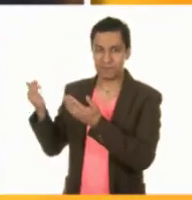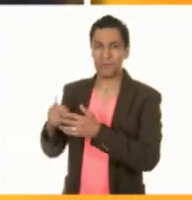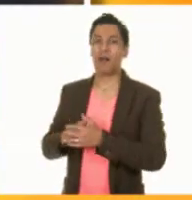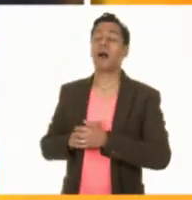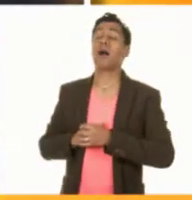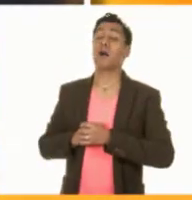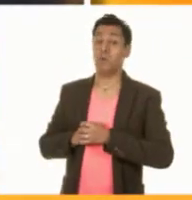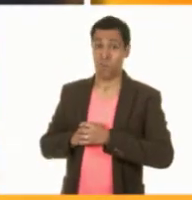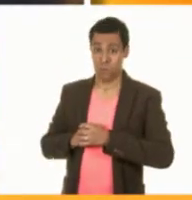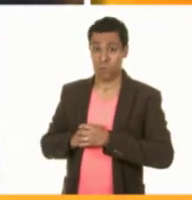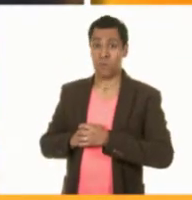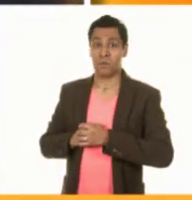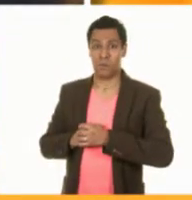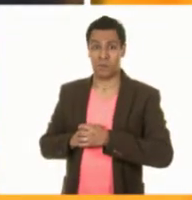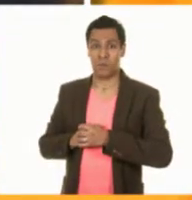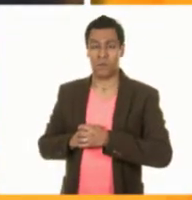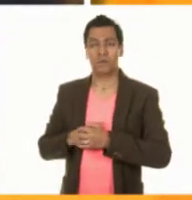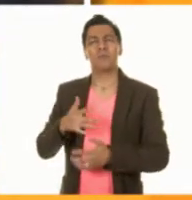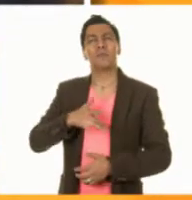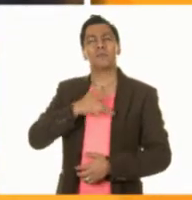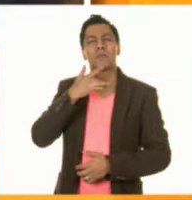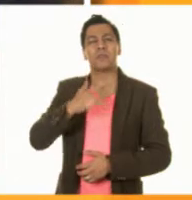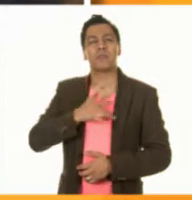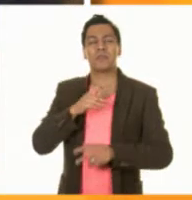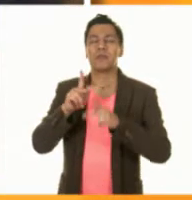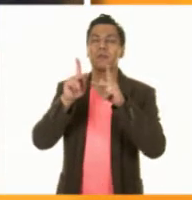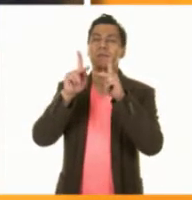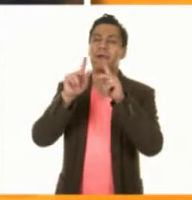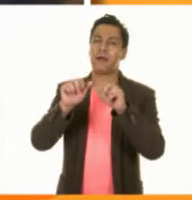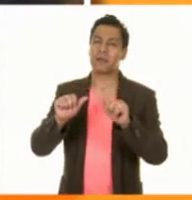Wow. Esta me hace sentir paz.